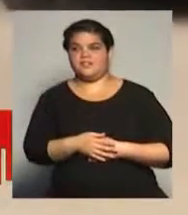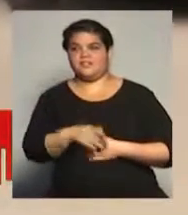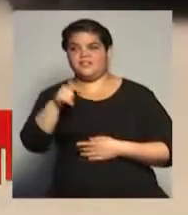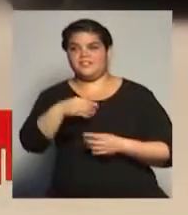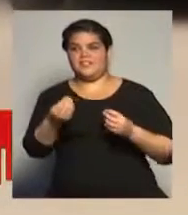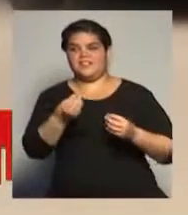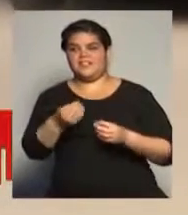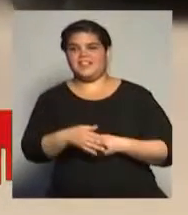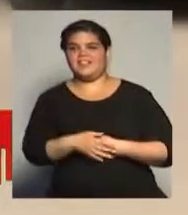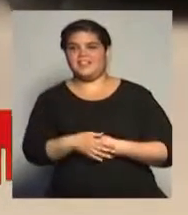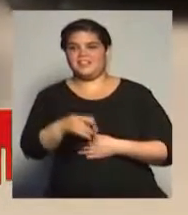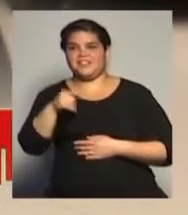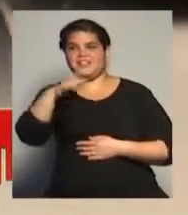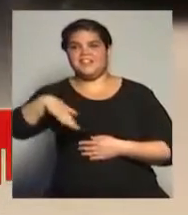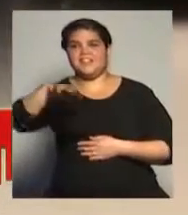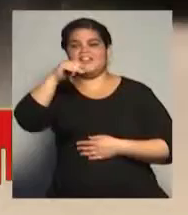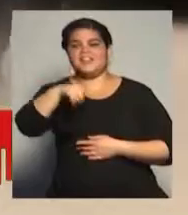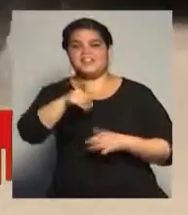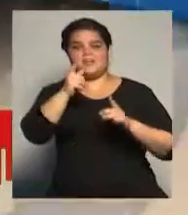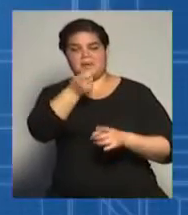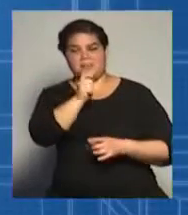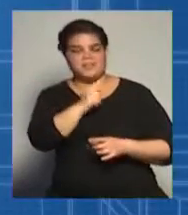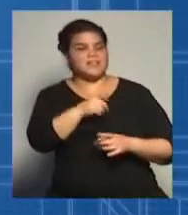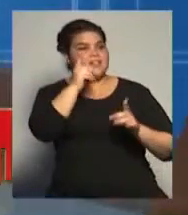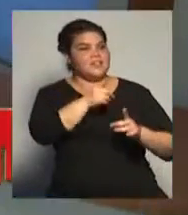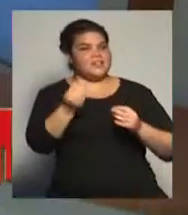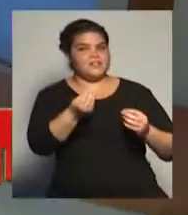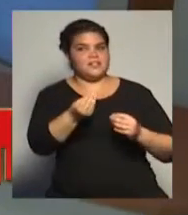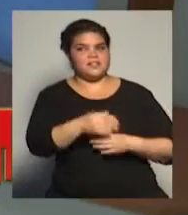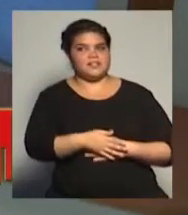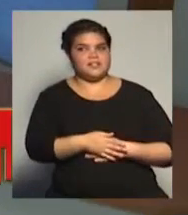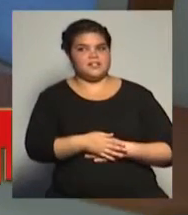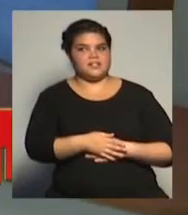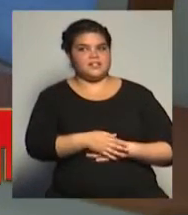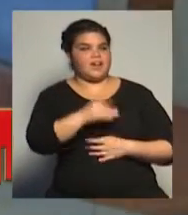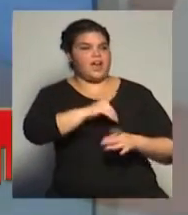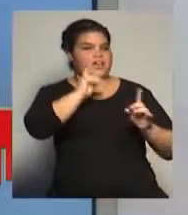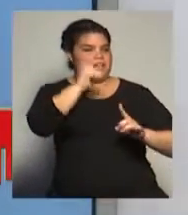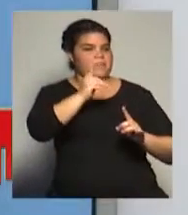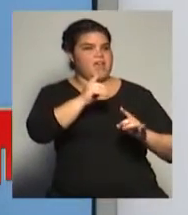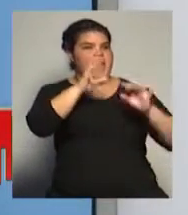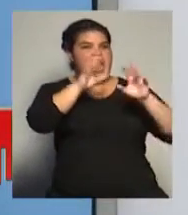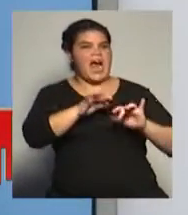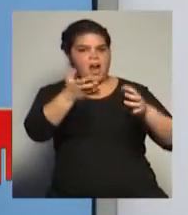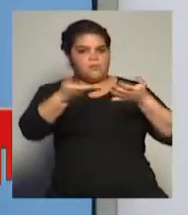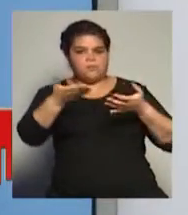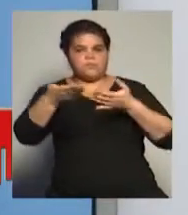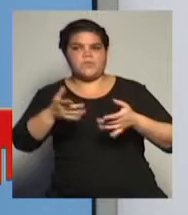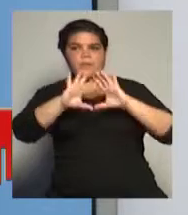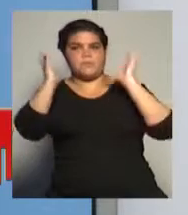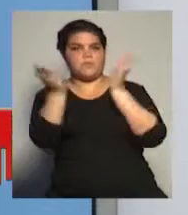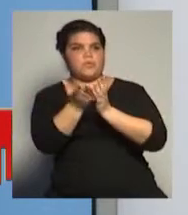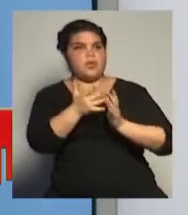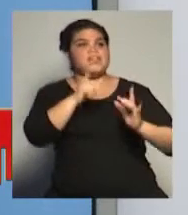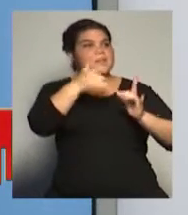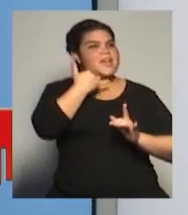también hizo conferencia de prensa. En un fragmento también lo que realizaba el Papa Francisco, bueno, obviamente le llegan cartas de todo el mundo y realiza llamados a las